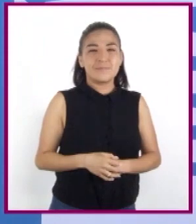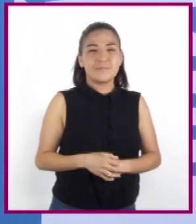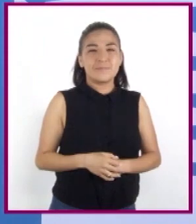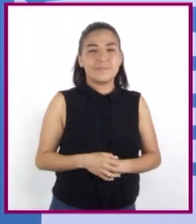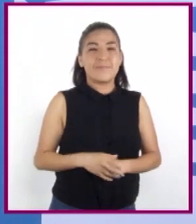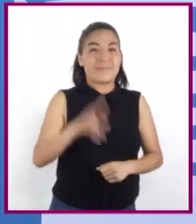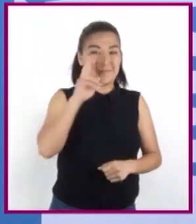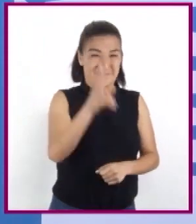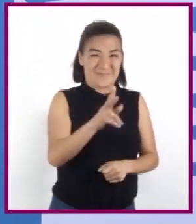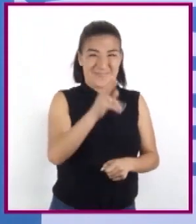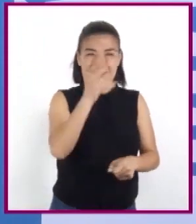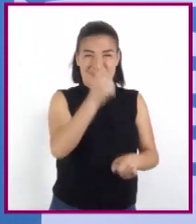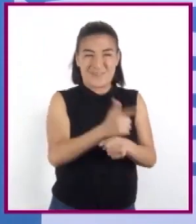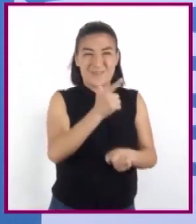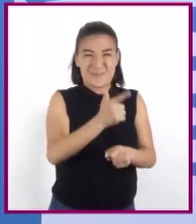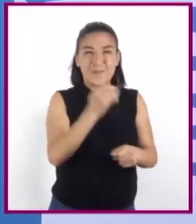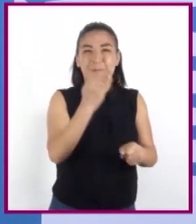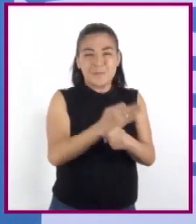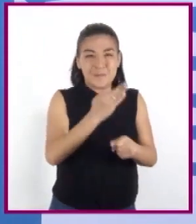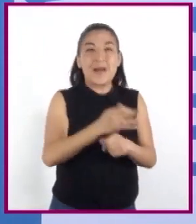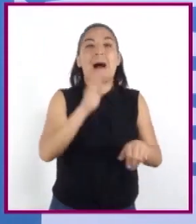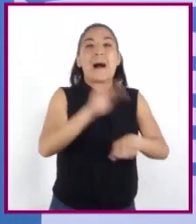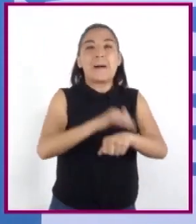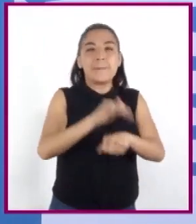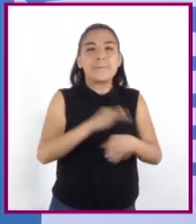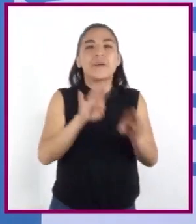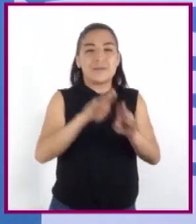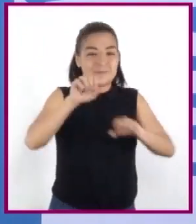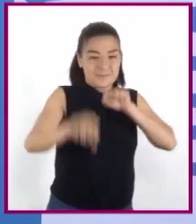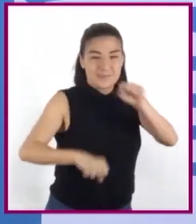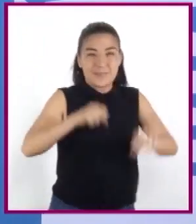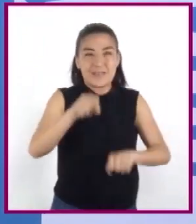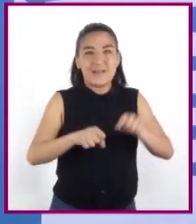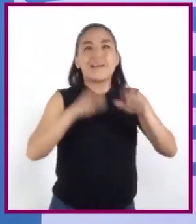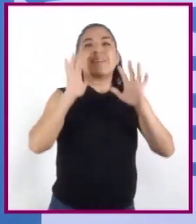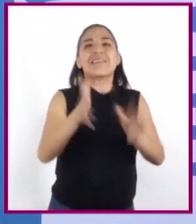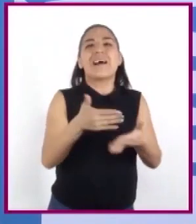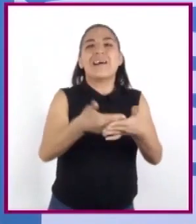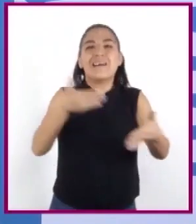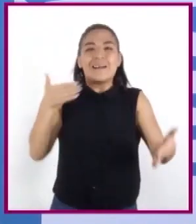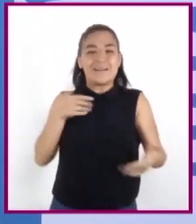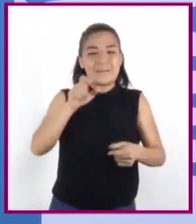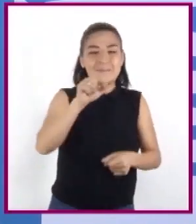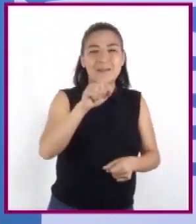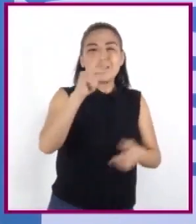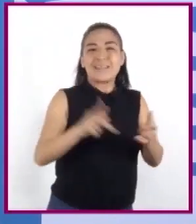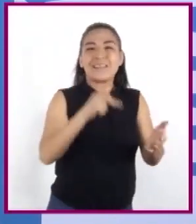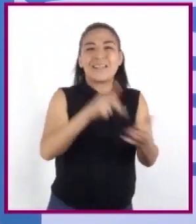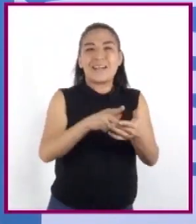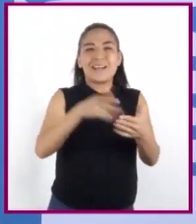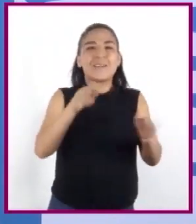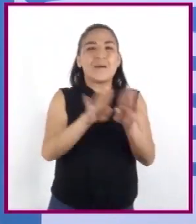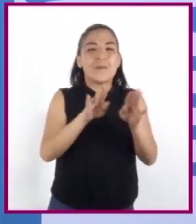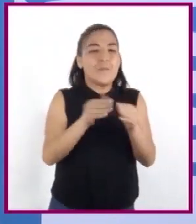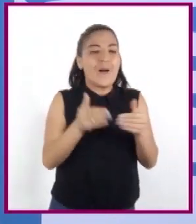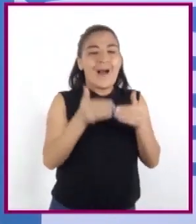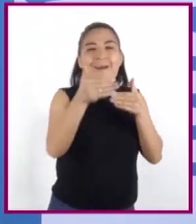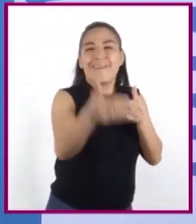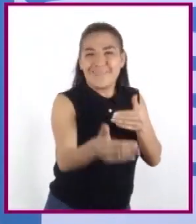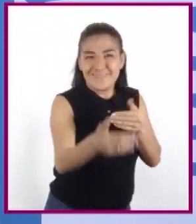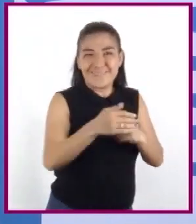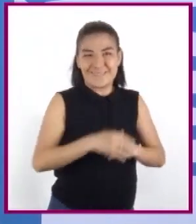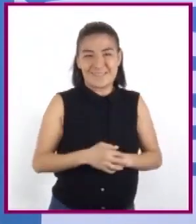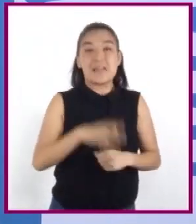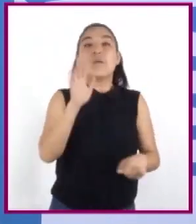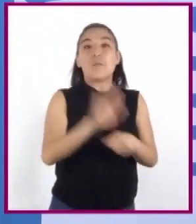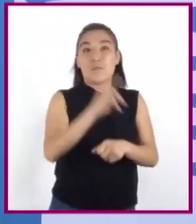Como notaron desde un inicio, el amigo que va en bicicleta ya tiene 20 kilómetros del trayecto adelantados, por lo